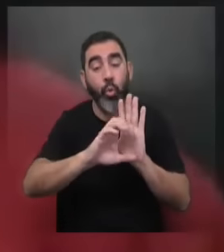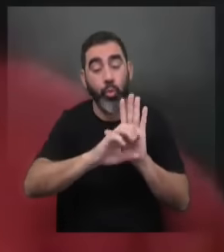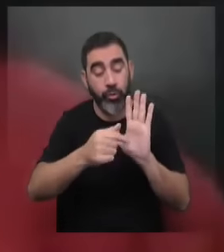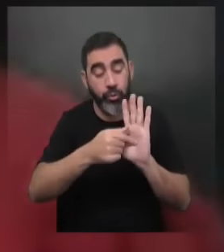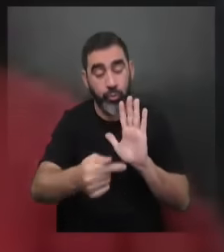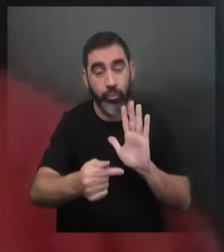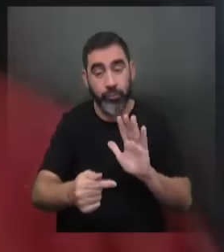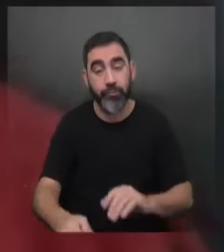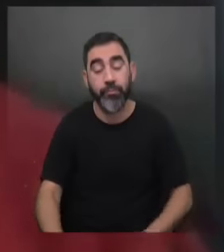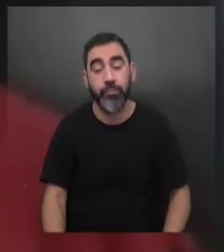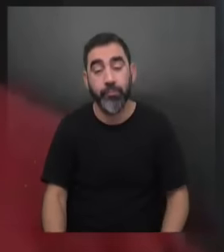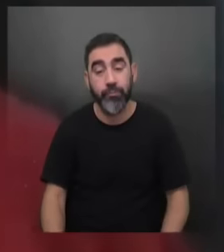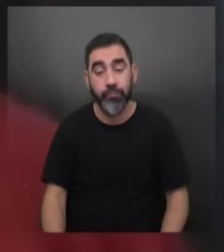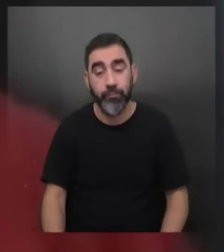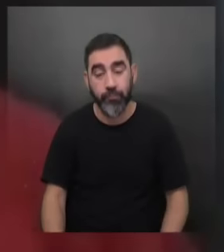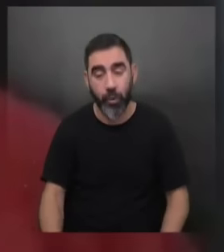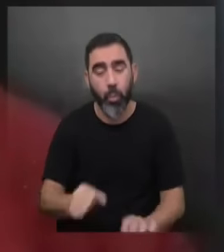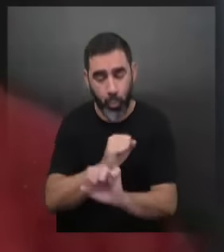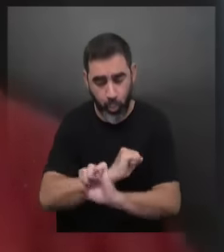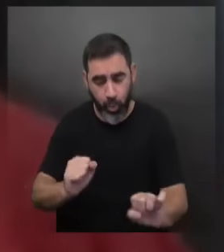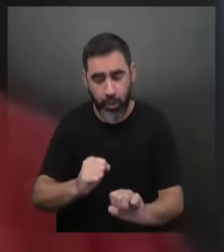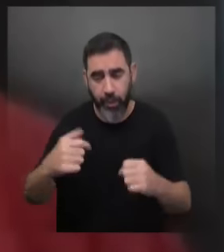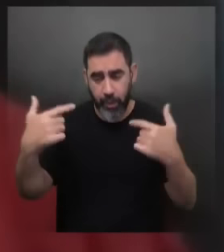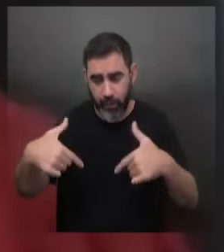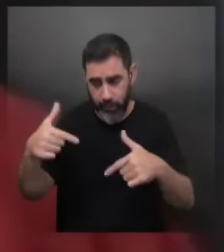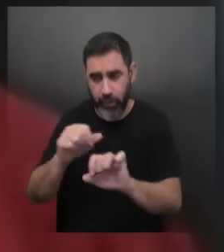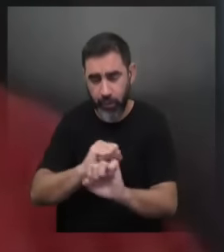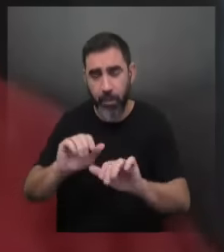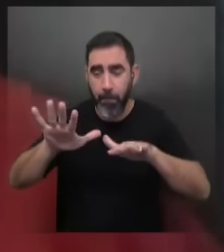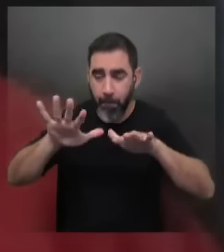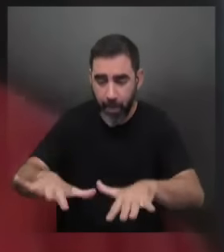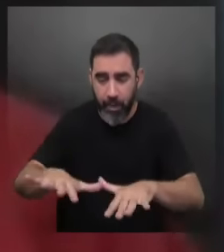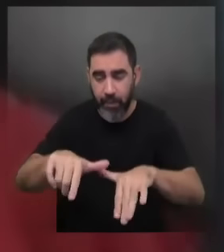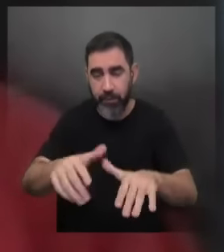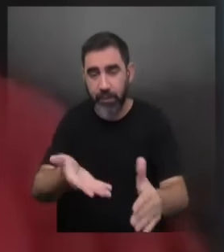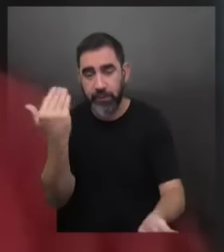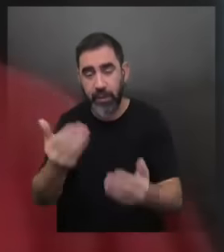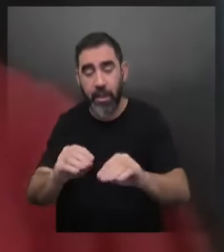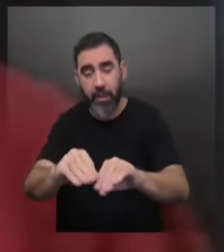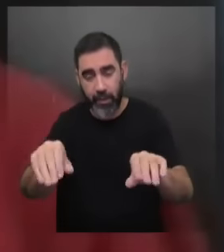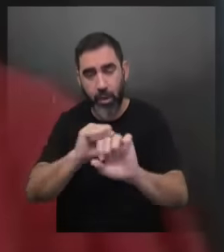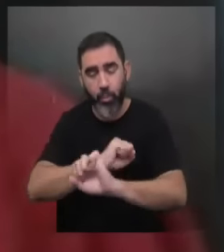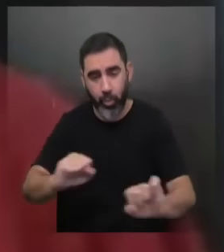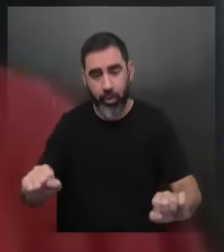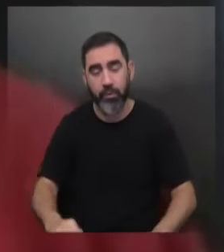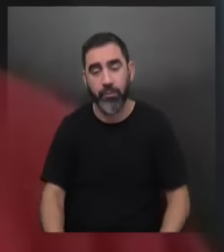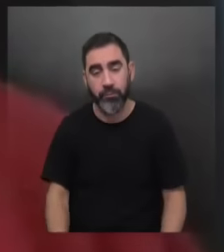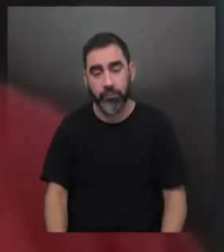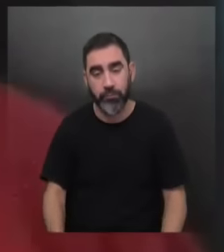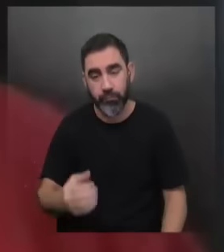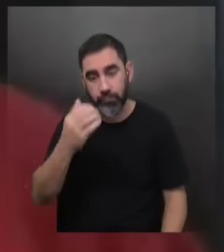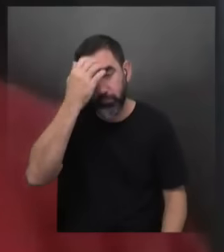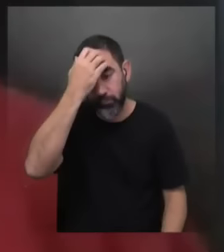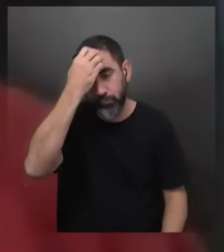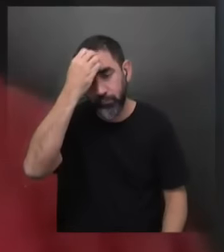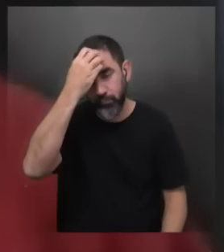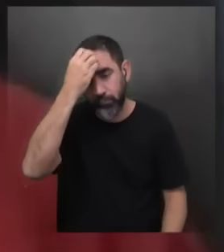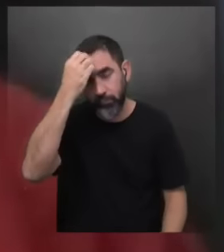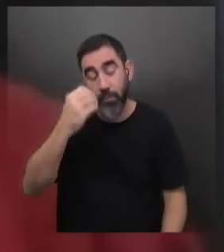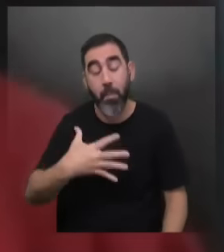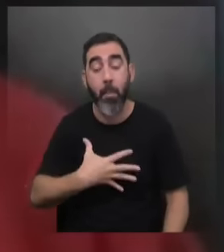O sea que por lo tanto digamos tiene la potestades como para frenar esto no bien ahí había digamos este en el